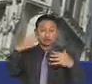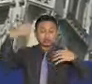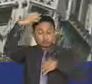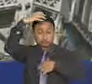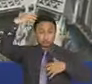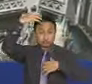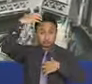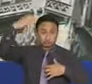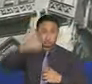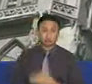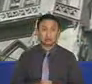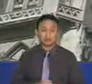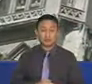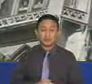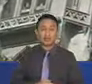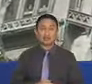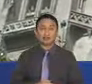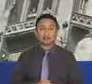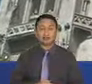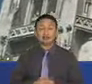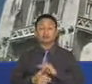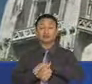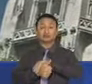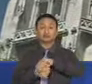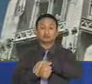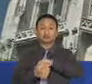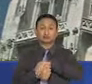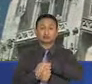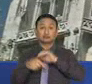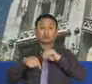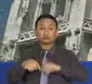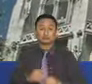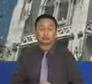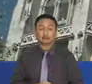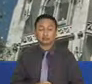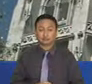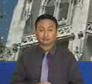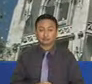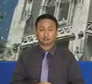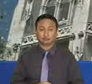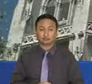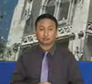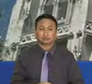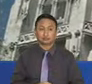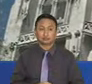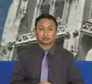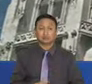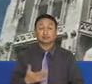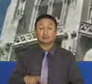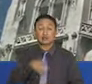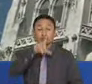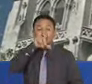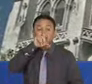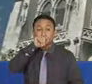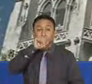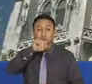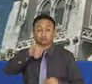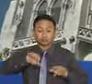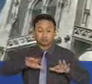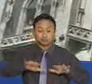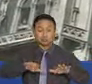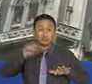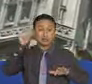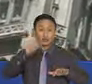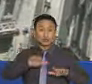en los en las Galápagos en Precisamente en las tortugas Galápagos en los piqueros de patas